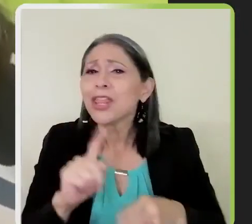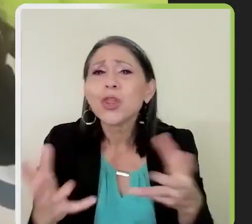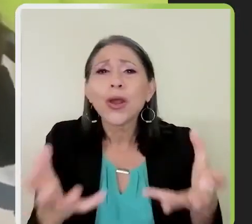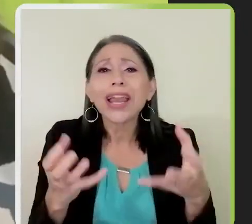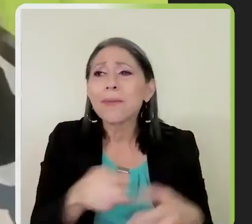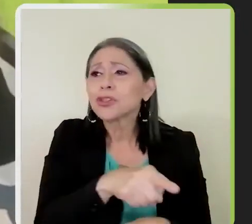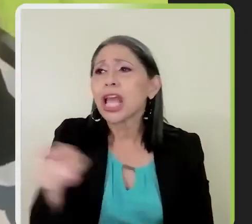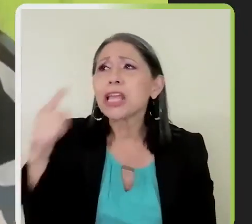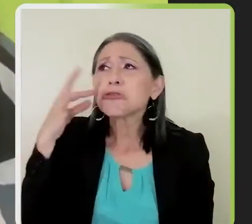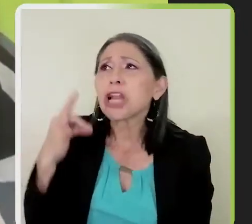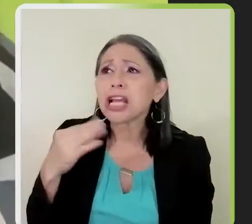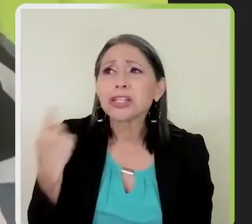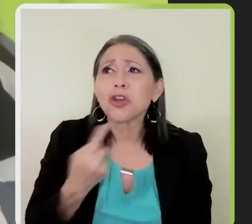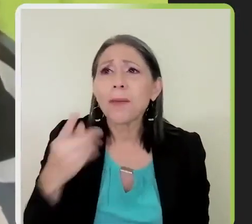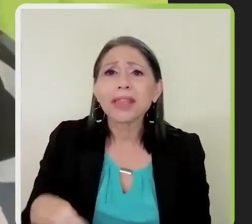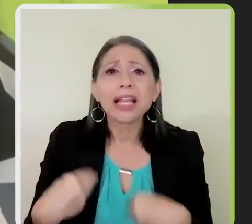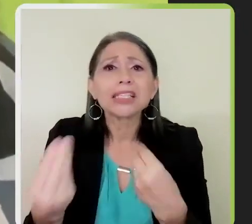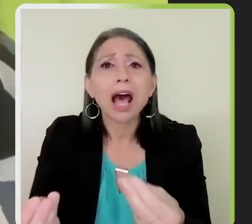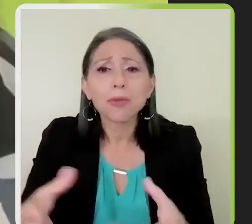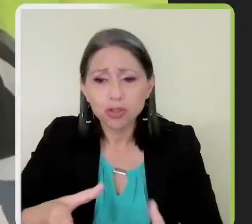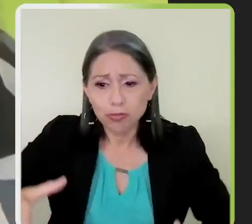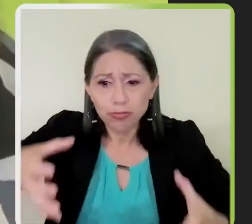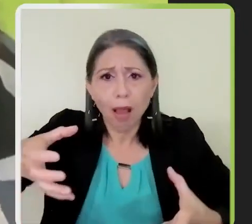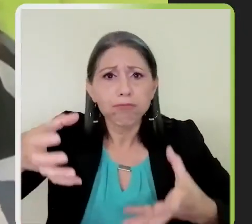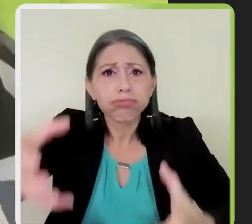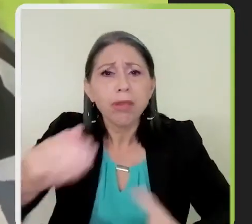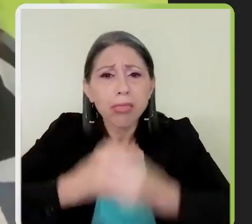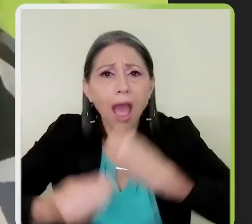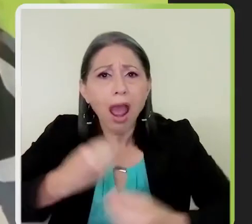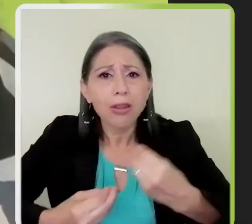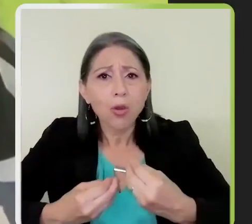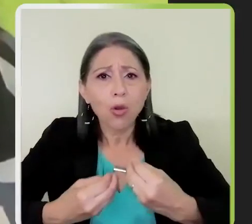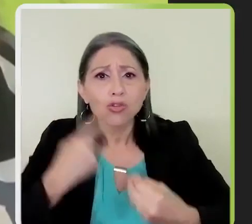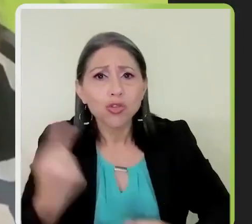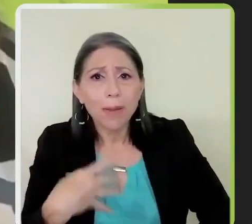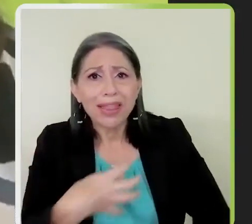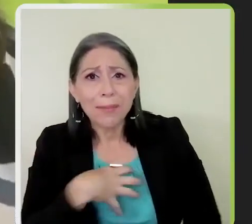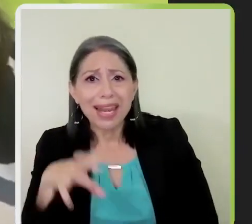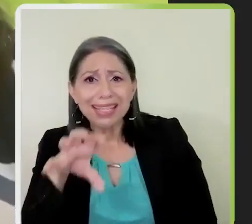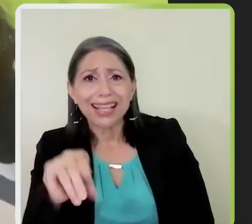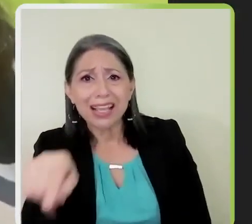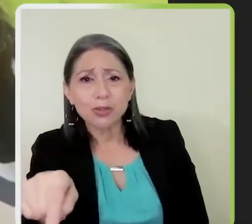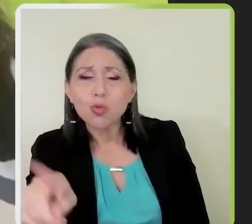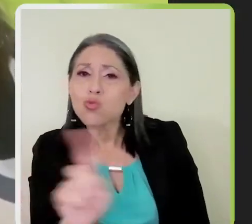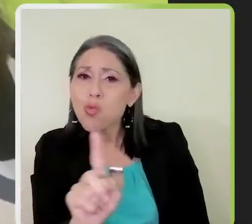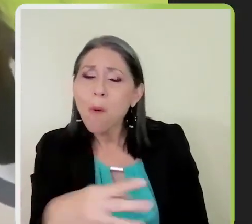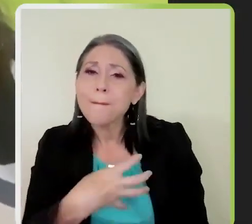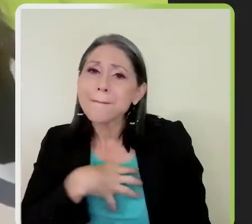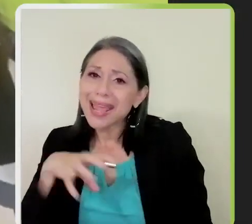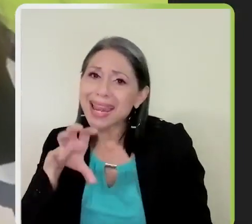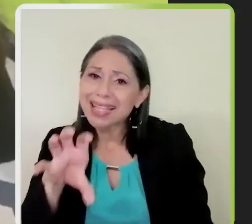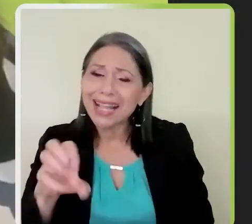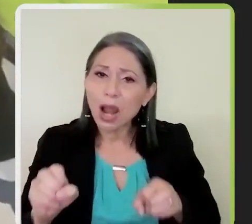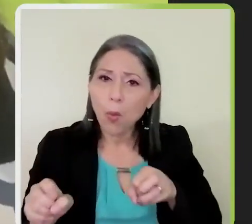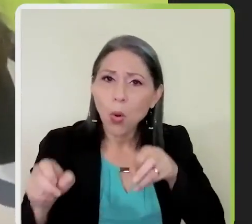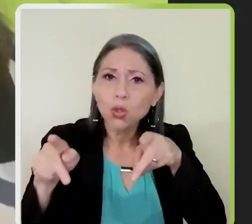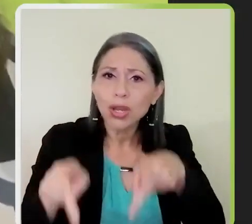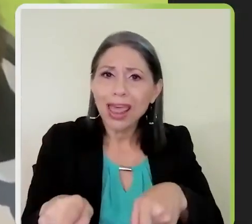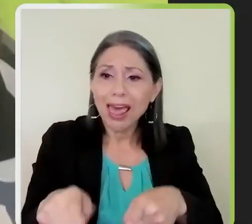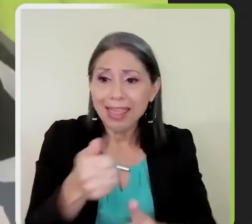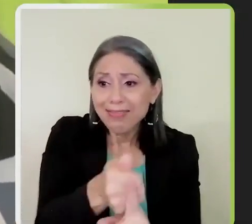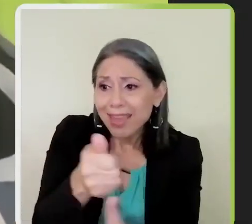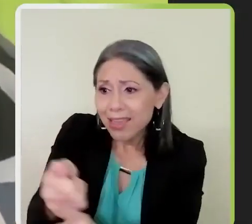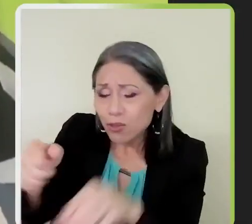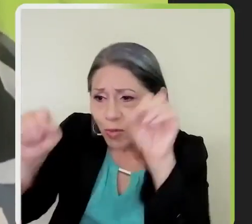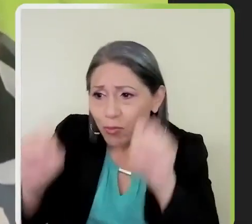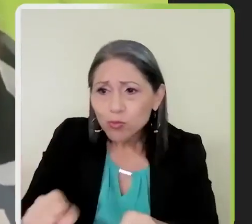les podemos llevar un diario y nada más. Y tampoco que crean que solo eso merecen recibir la oportunidad